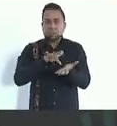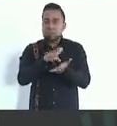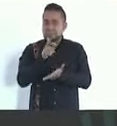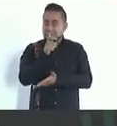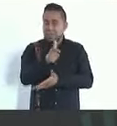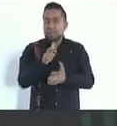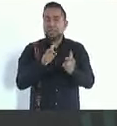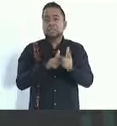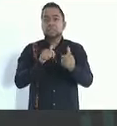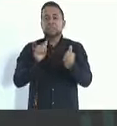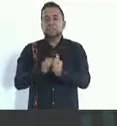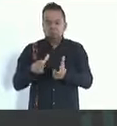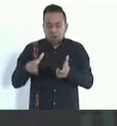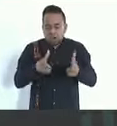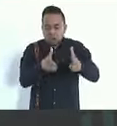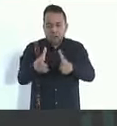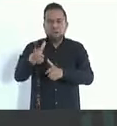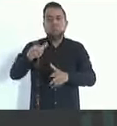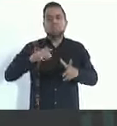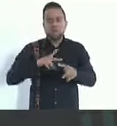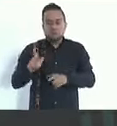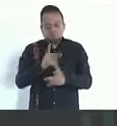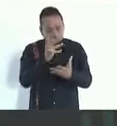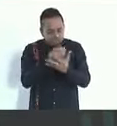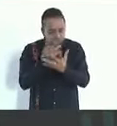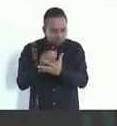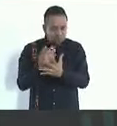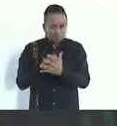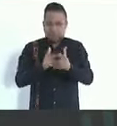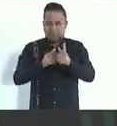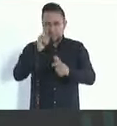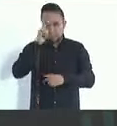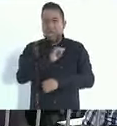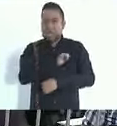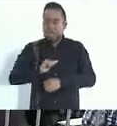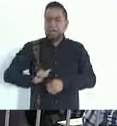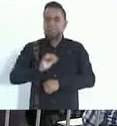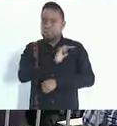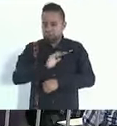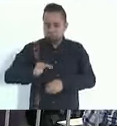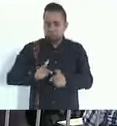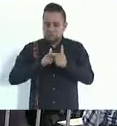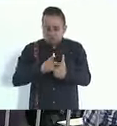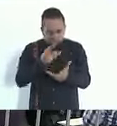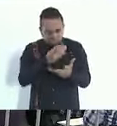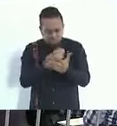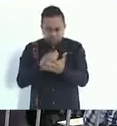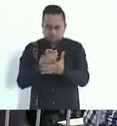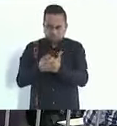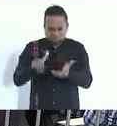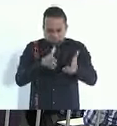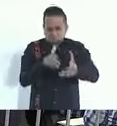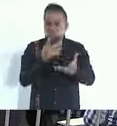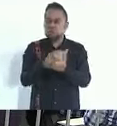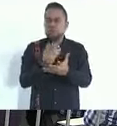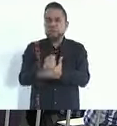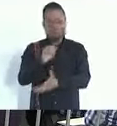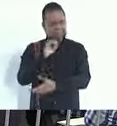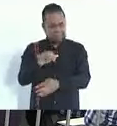con los caminos artesanales, a las agencias municipales,